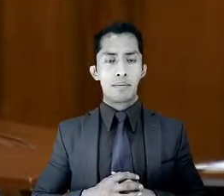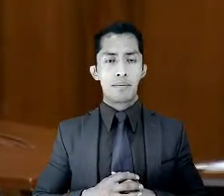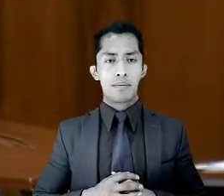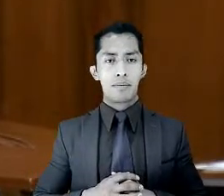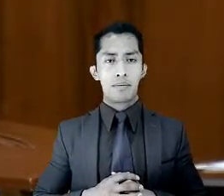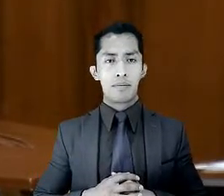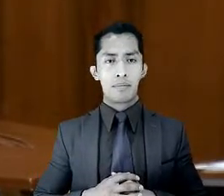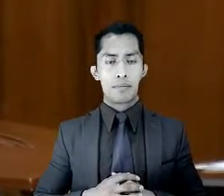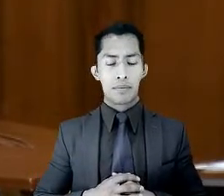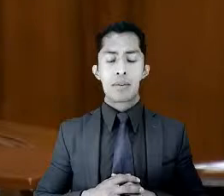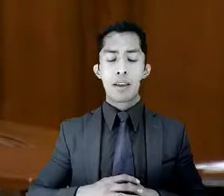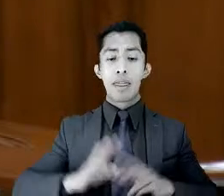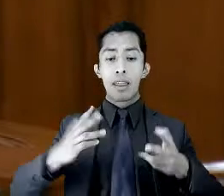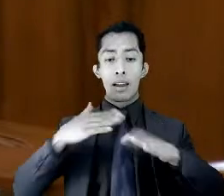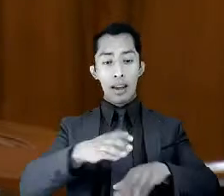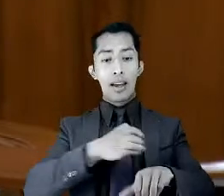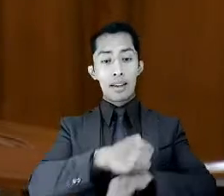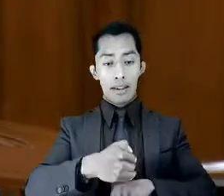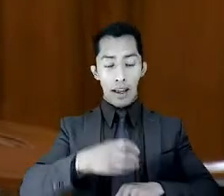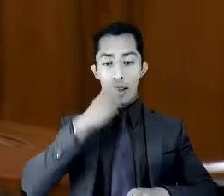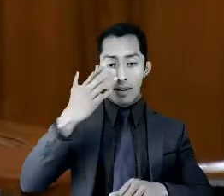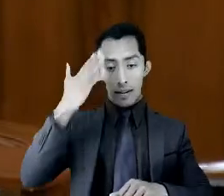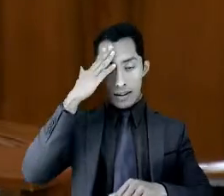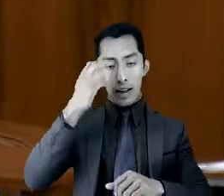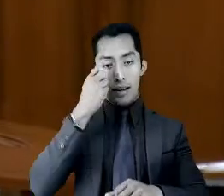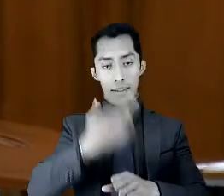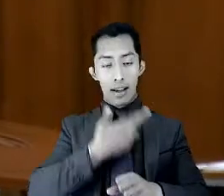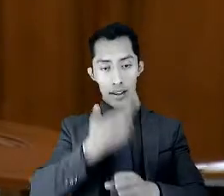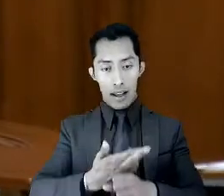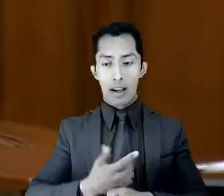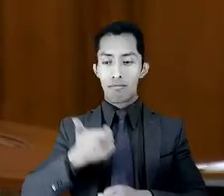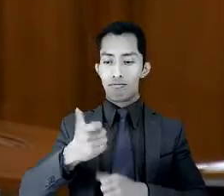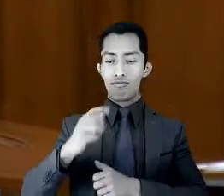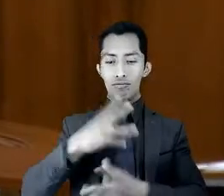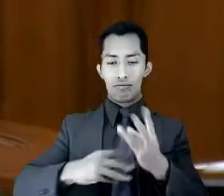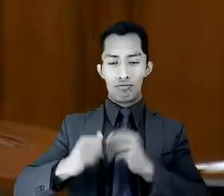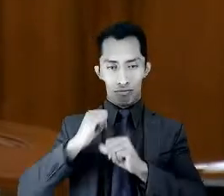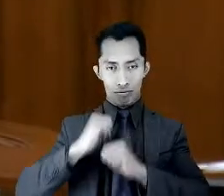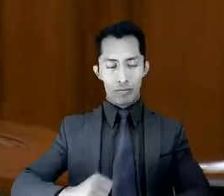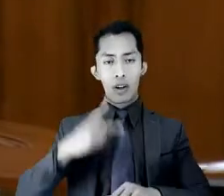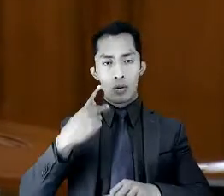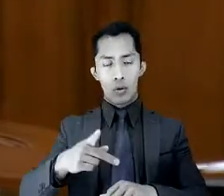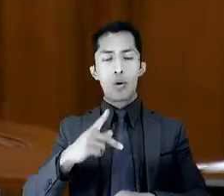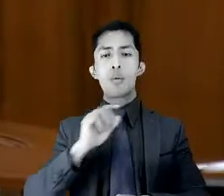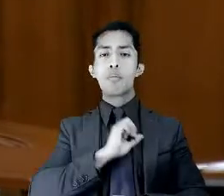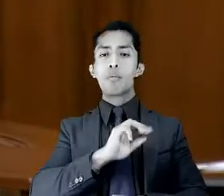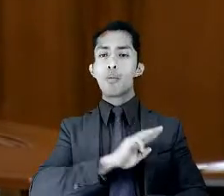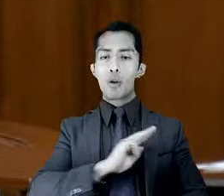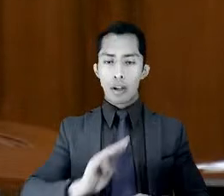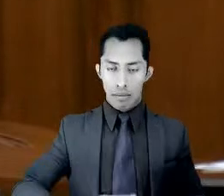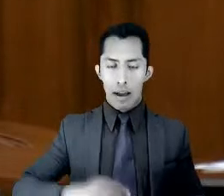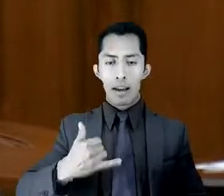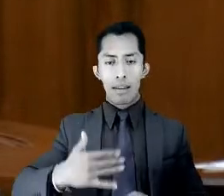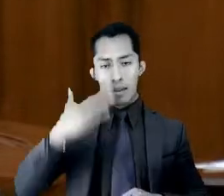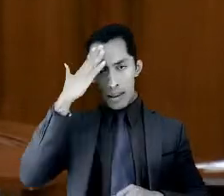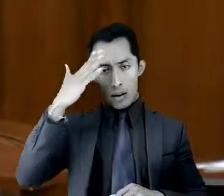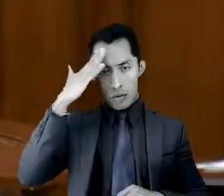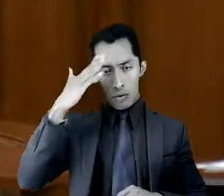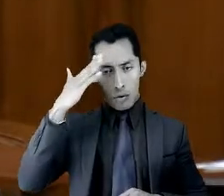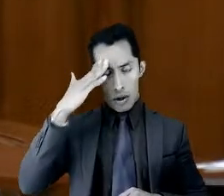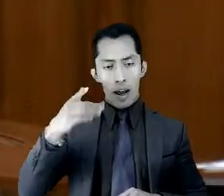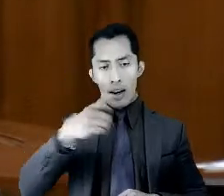En el ámbito estatal, titular de secretarías, tesorerías, en el ámbito municipal y titulares de